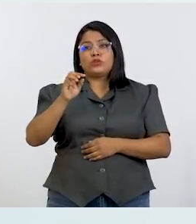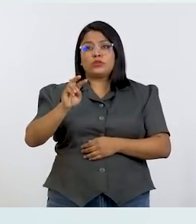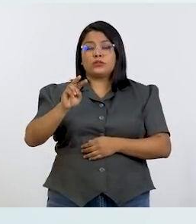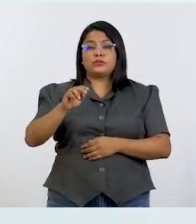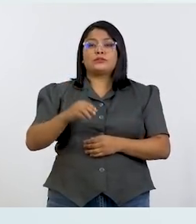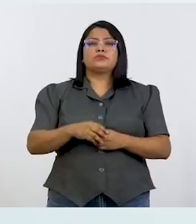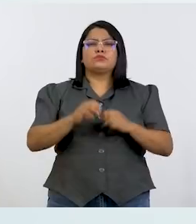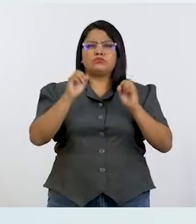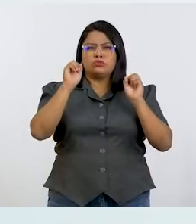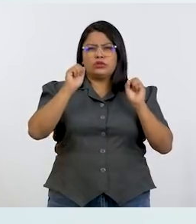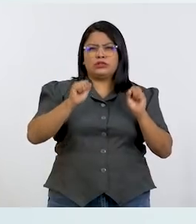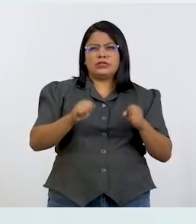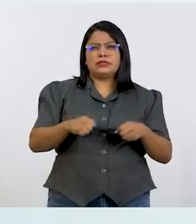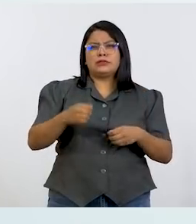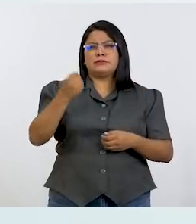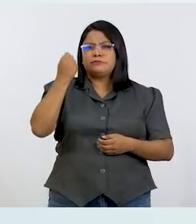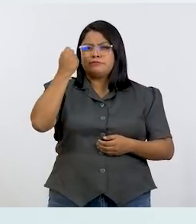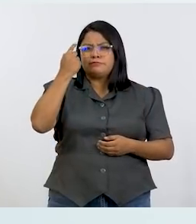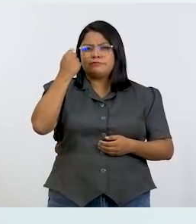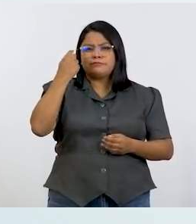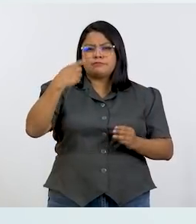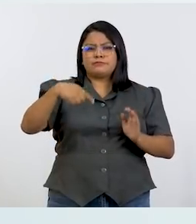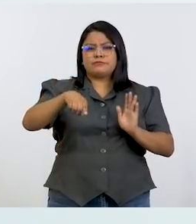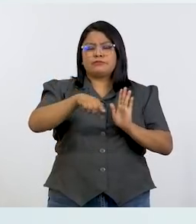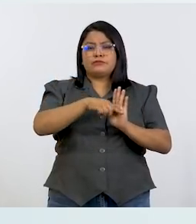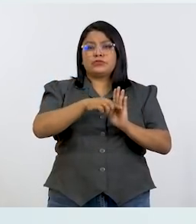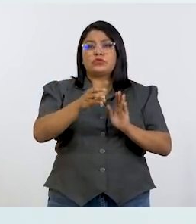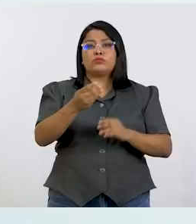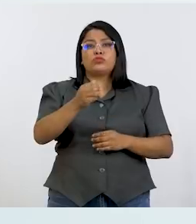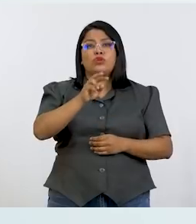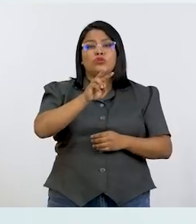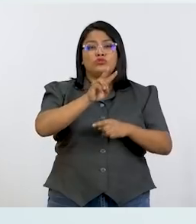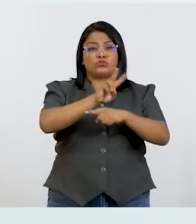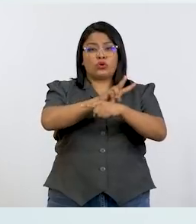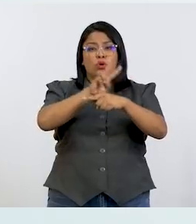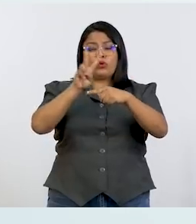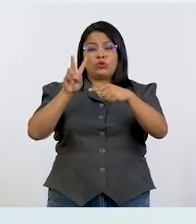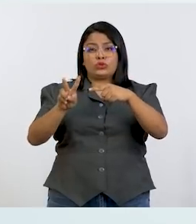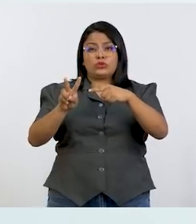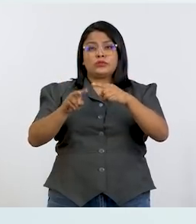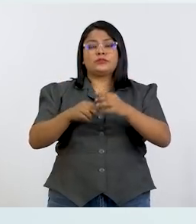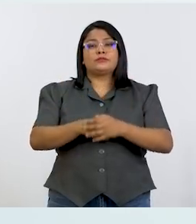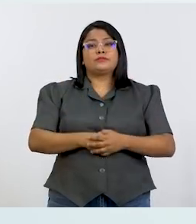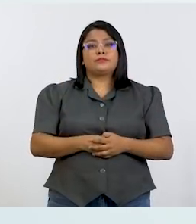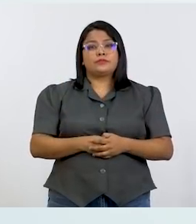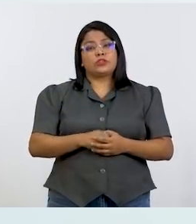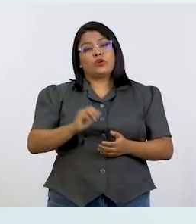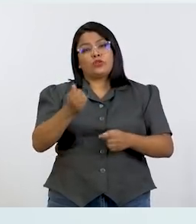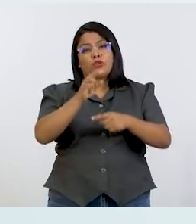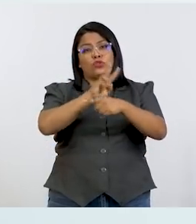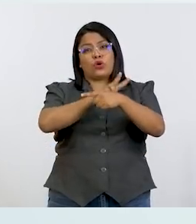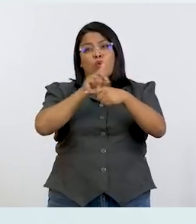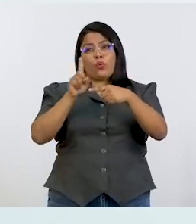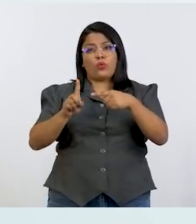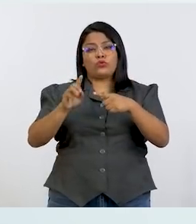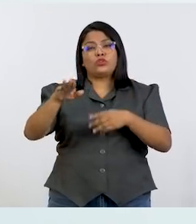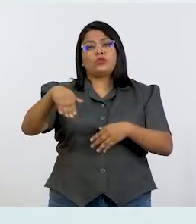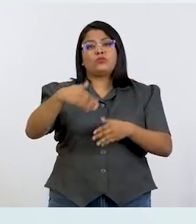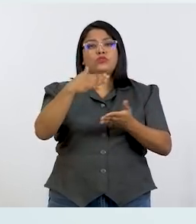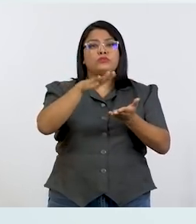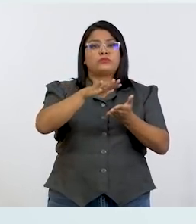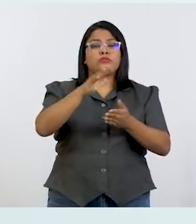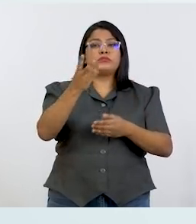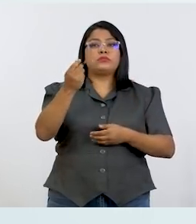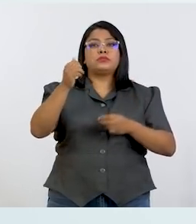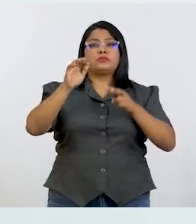a un número de 2 cifras. Estos dos casos de restas te permitirán introducir la resta de números de 2 cifras y números